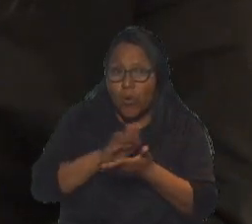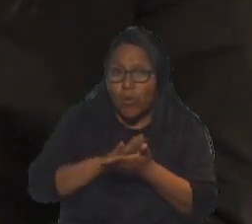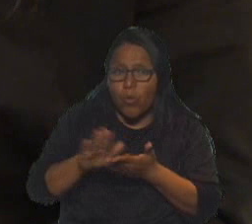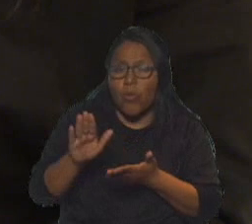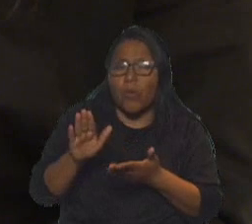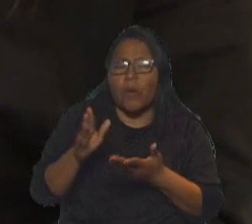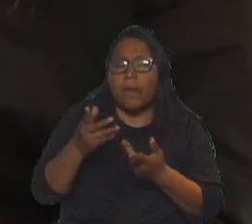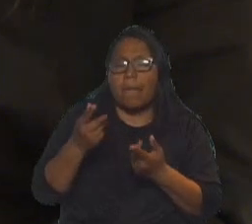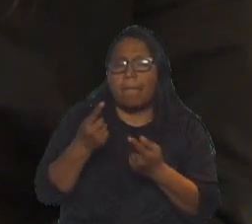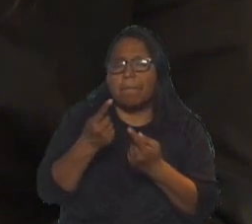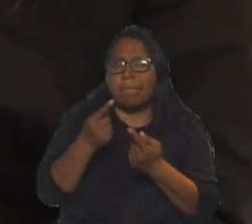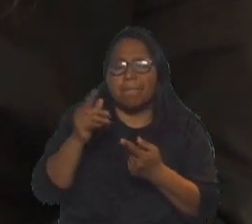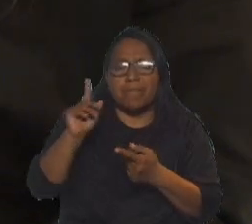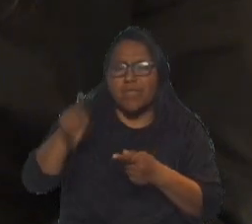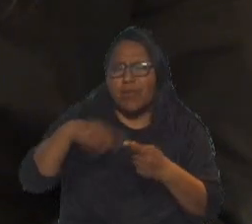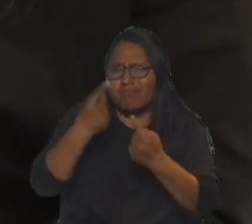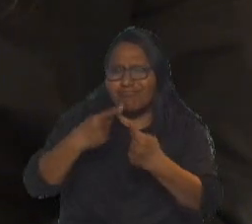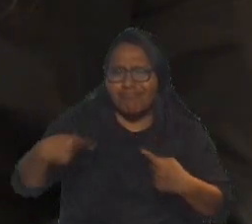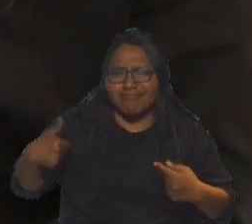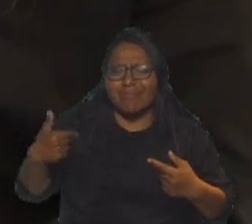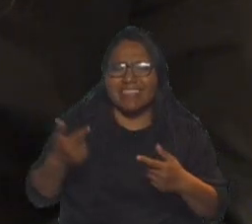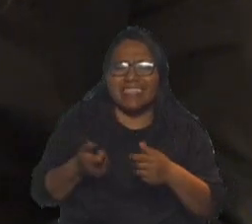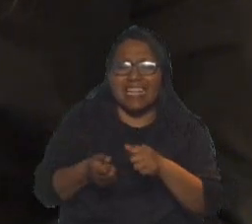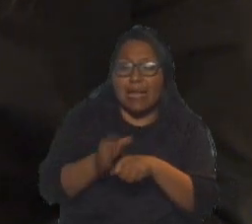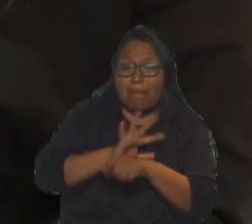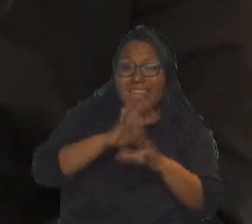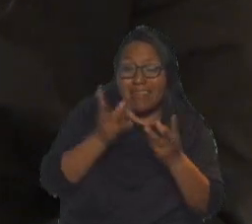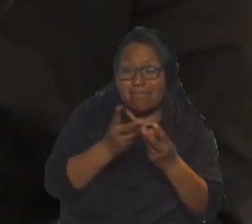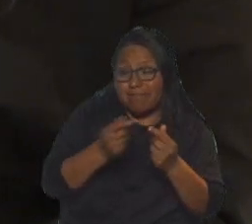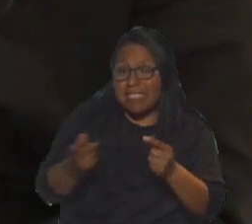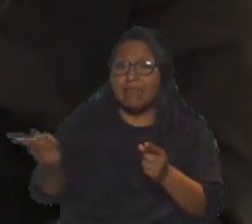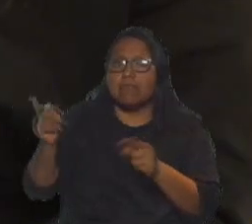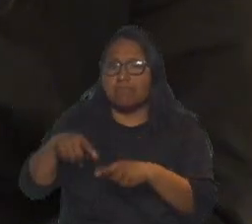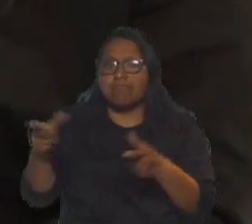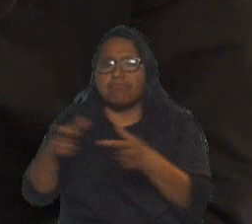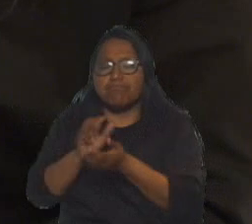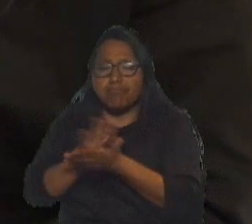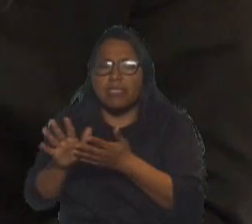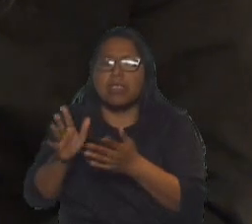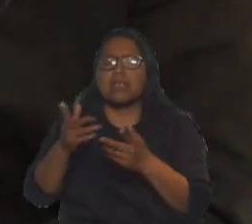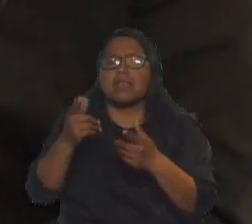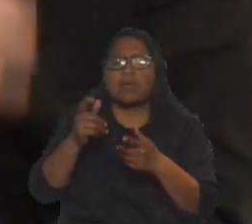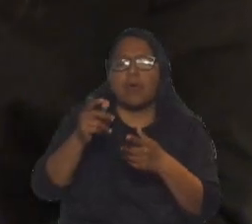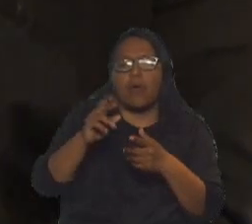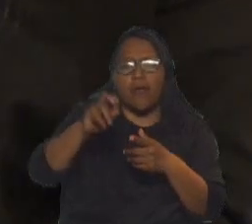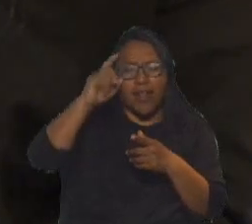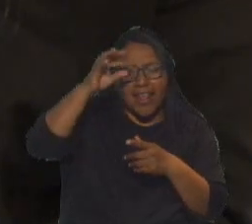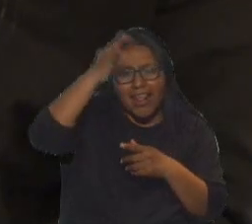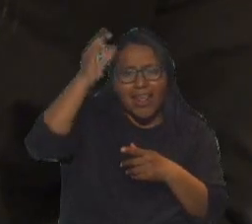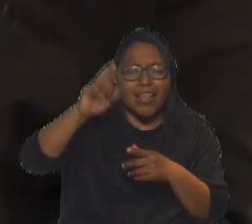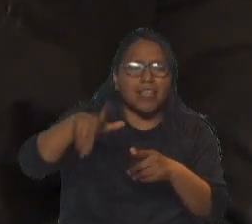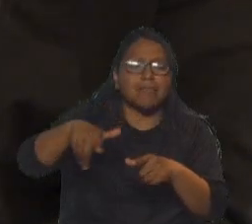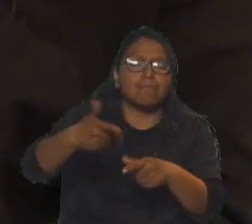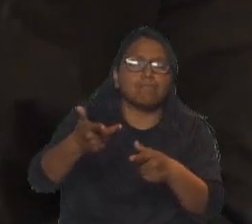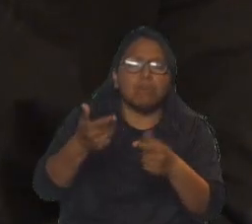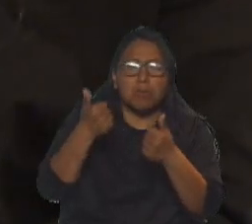como que salió apenas terminamos la pandemia, hicimos, bueno, Gran Rex porque era lo que se podía hacer, lo que estaba permitido.